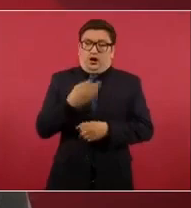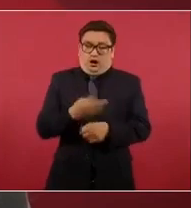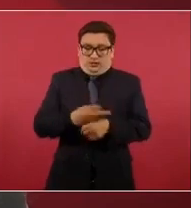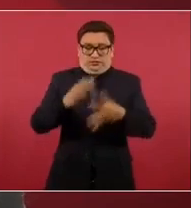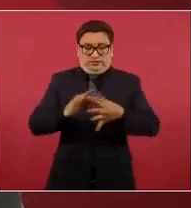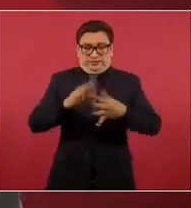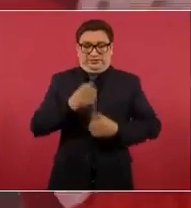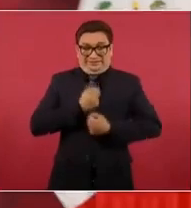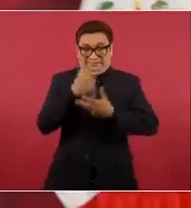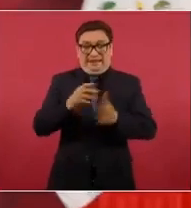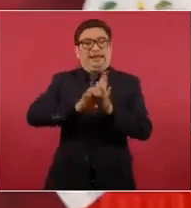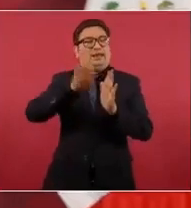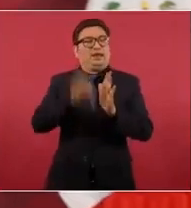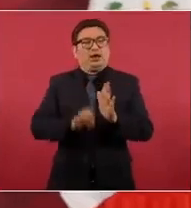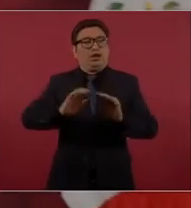expresando